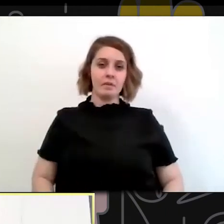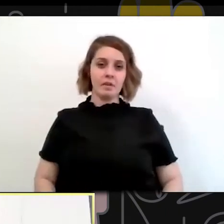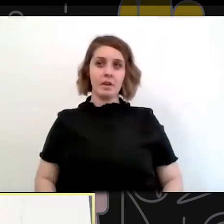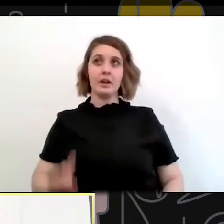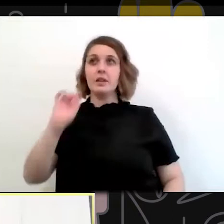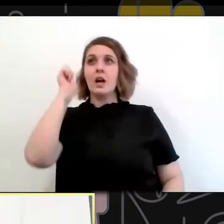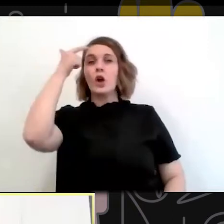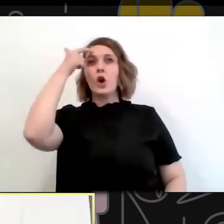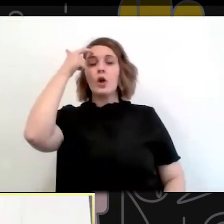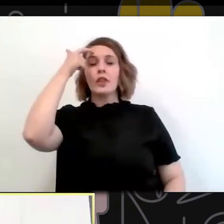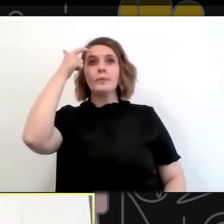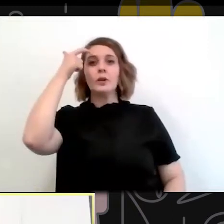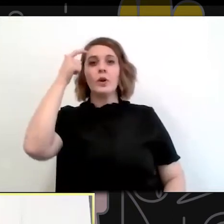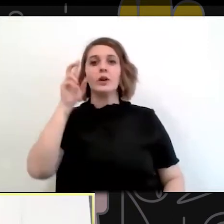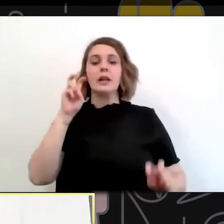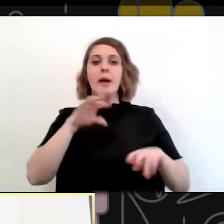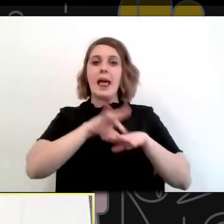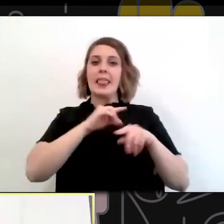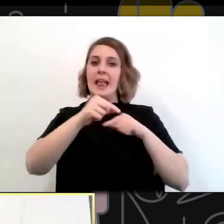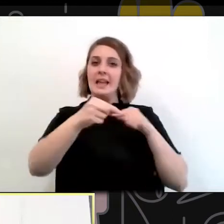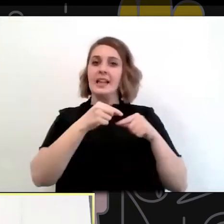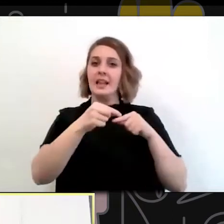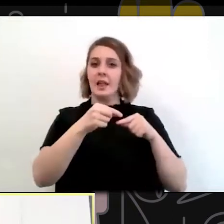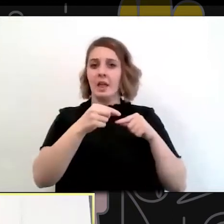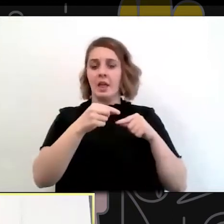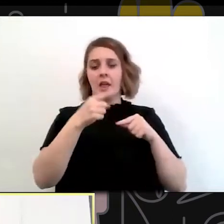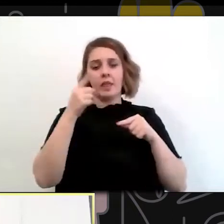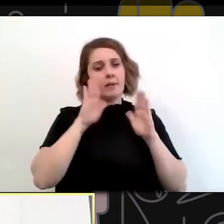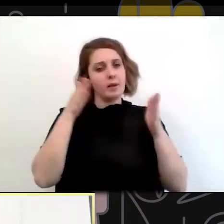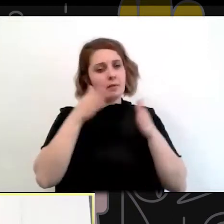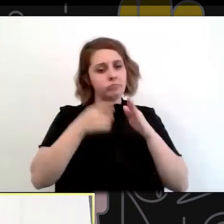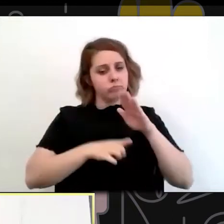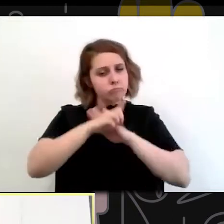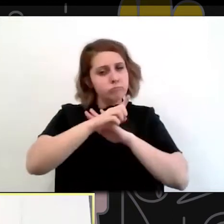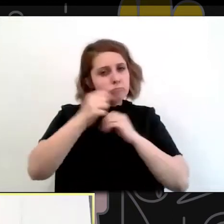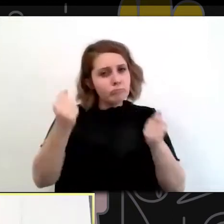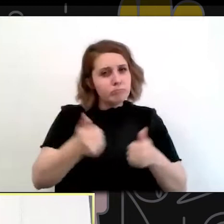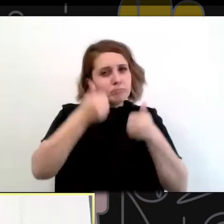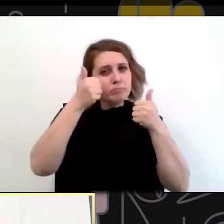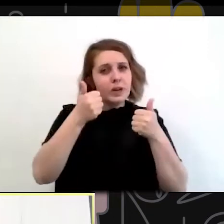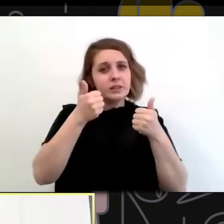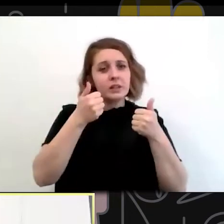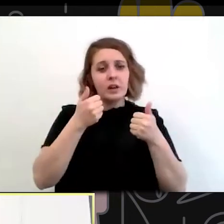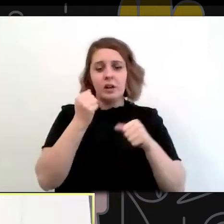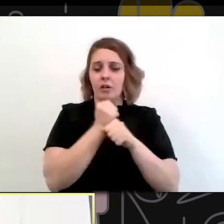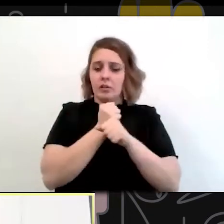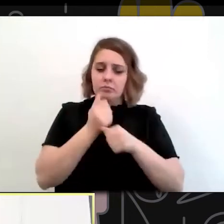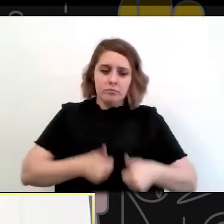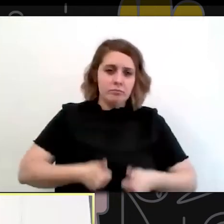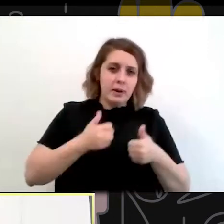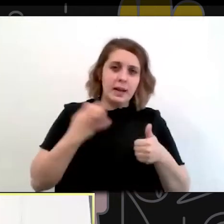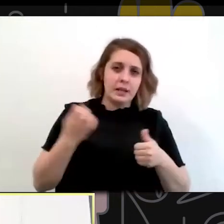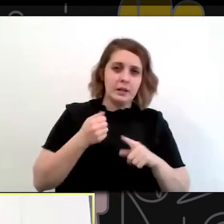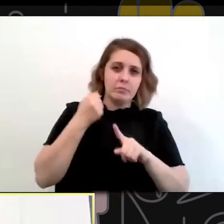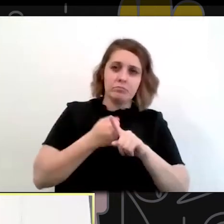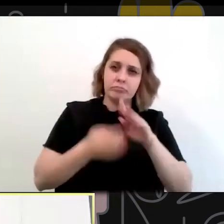de la telemedicina hay que todavía trabajarlo mucho, queda mucho todavía por recorrer y bueno,